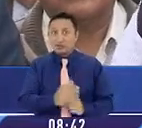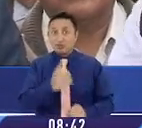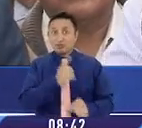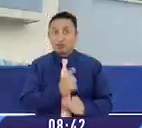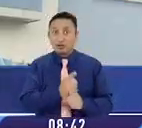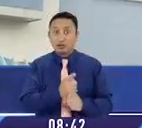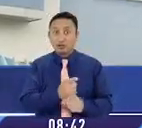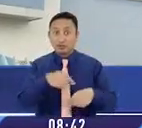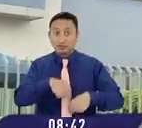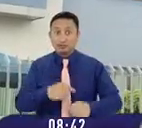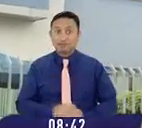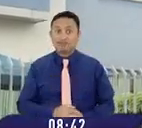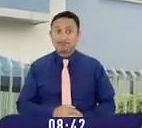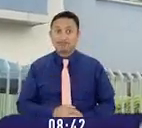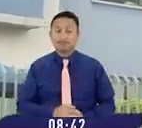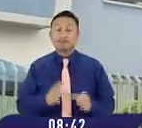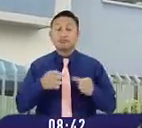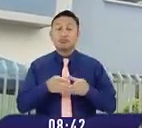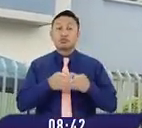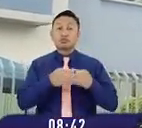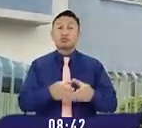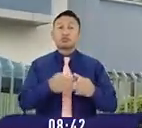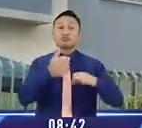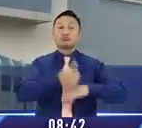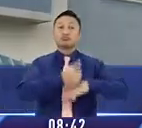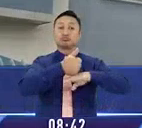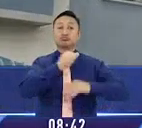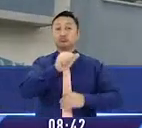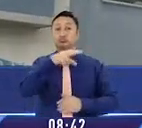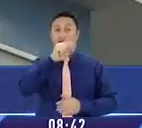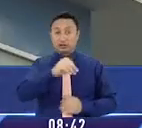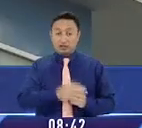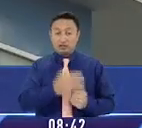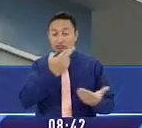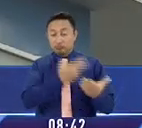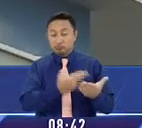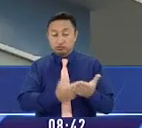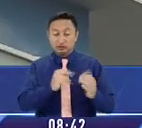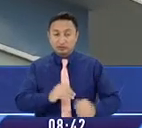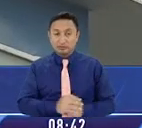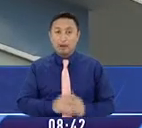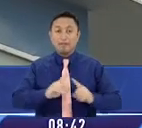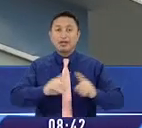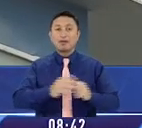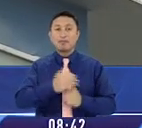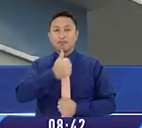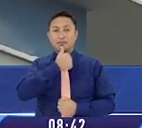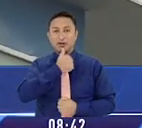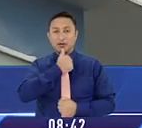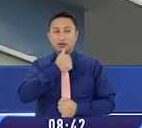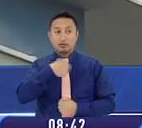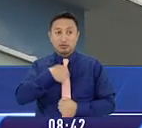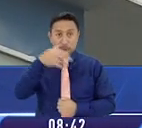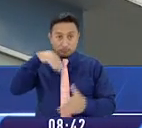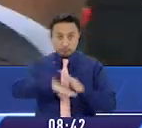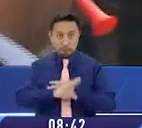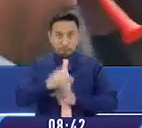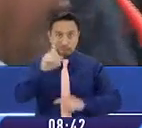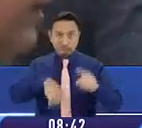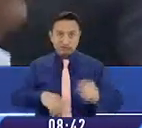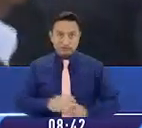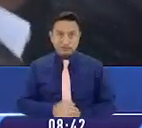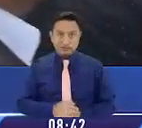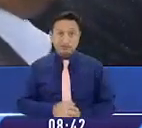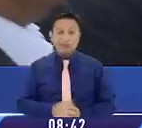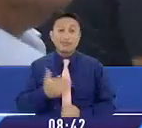traba. Una comitiva se reunió con las autoridades de la Agencia Nacional de Tránsito. No se permitió el ingreso a la prensa. Sin embargo,